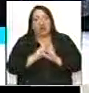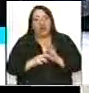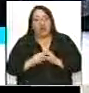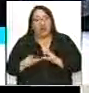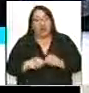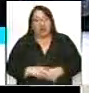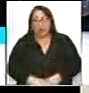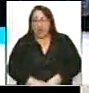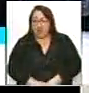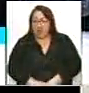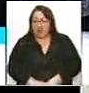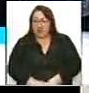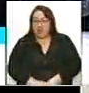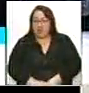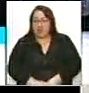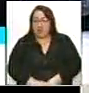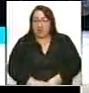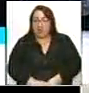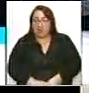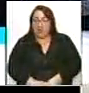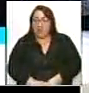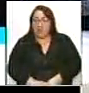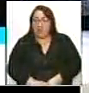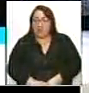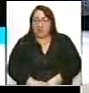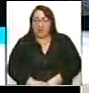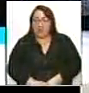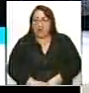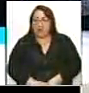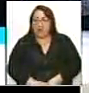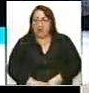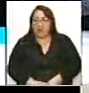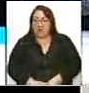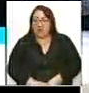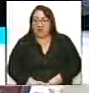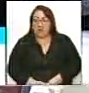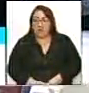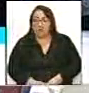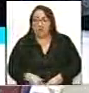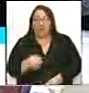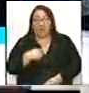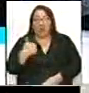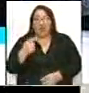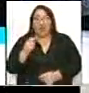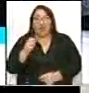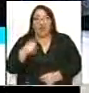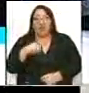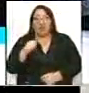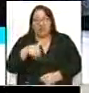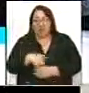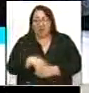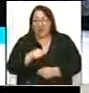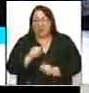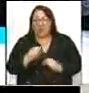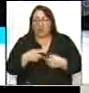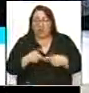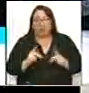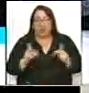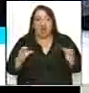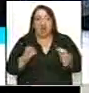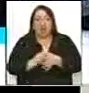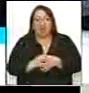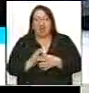local, y esto se vaya solucionando. Por eso nosotros vamos a votar porque, a través de nuestra titular, porque sí se permitan las